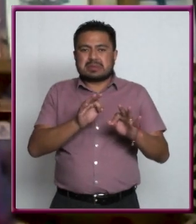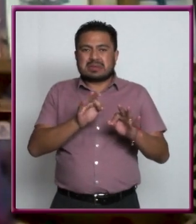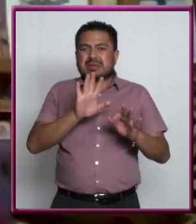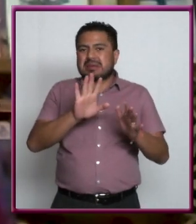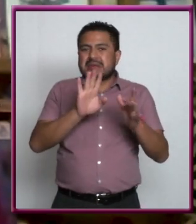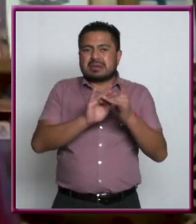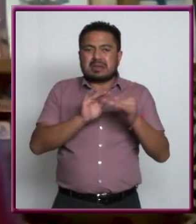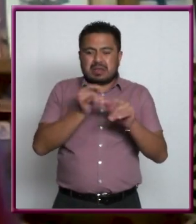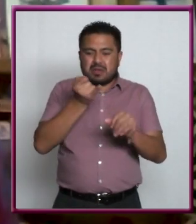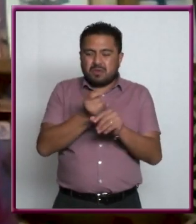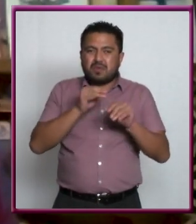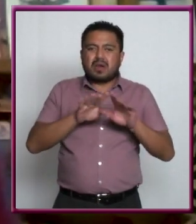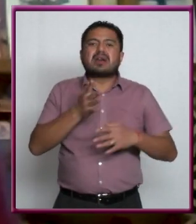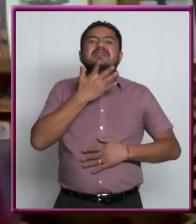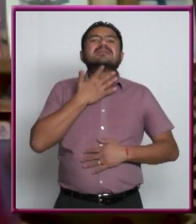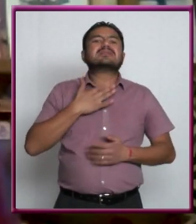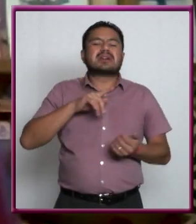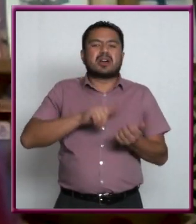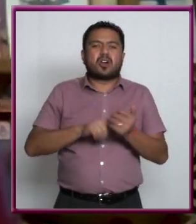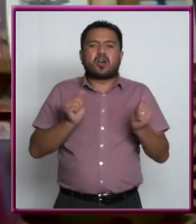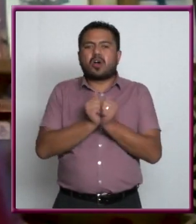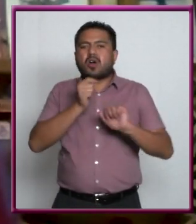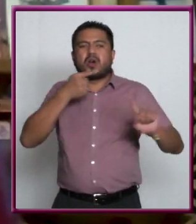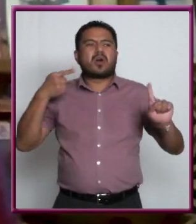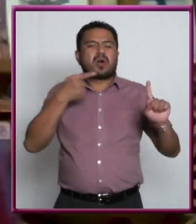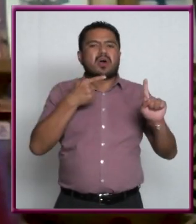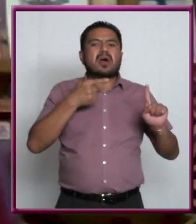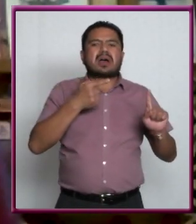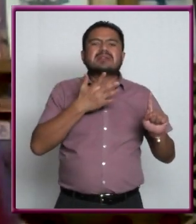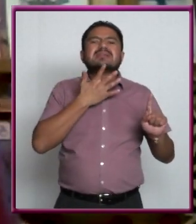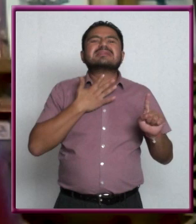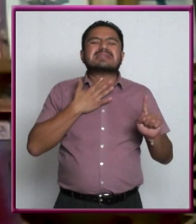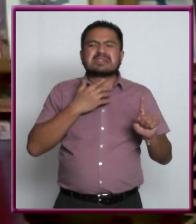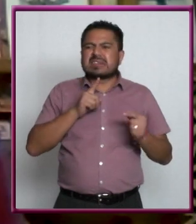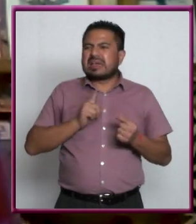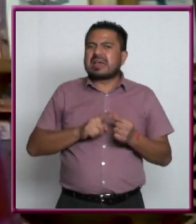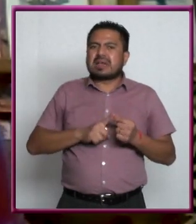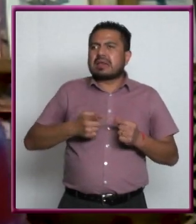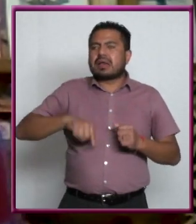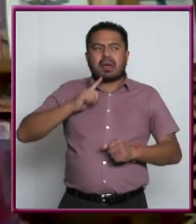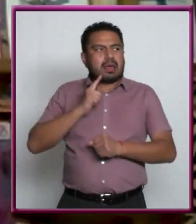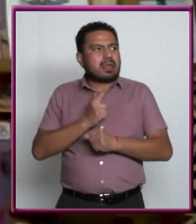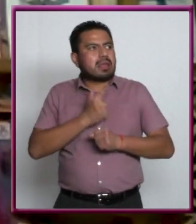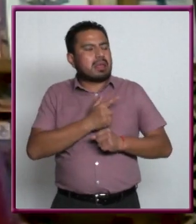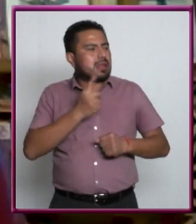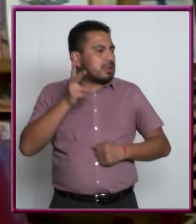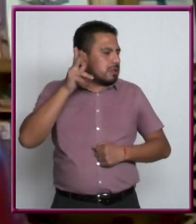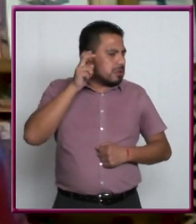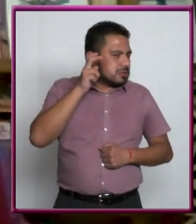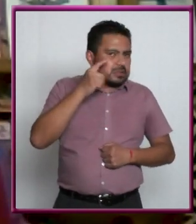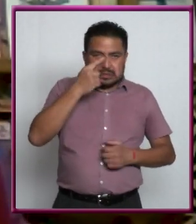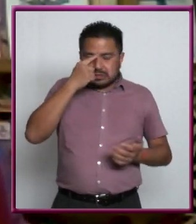surge, contenidos eróticos con el objetivo de excitar a quien los ve